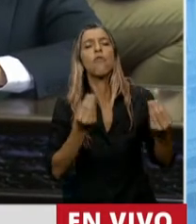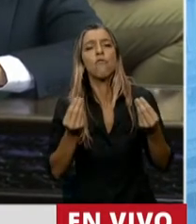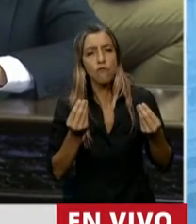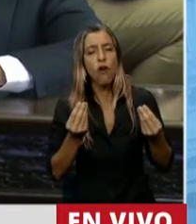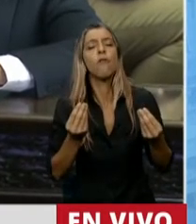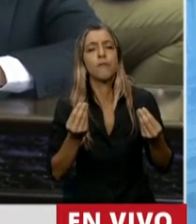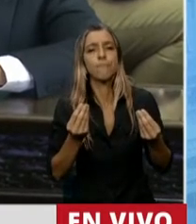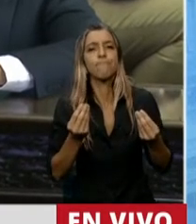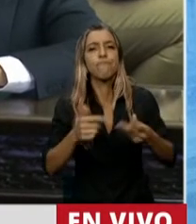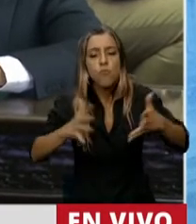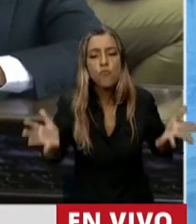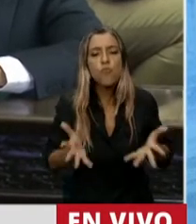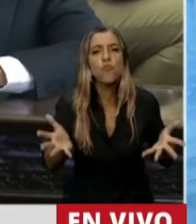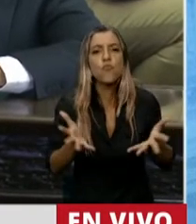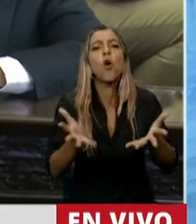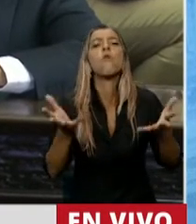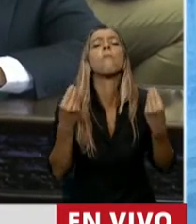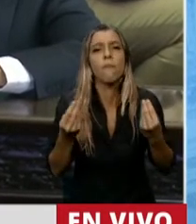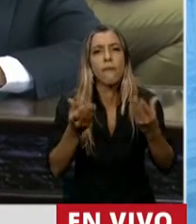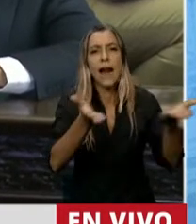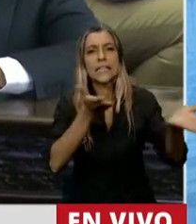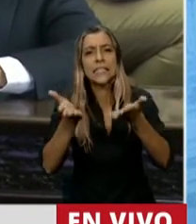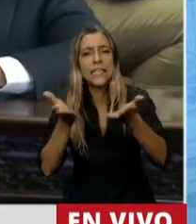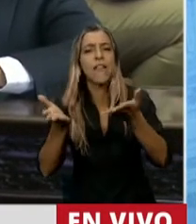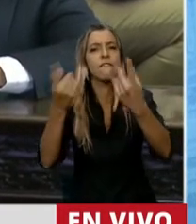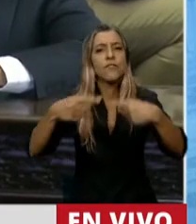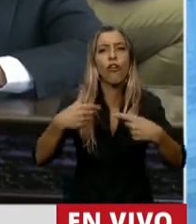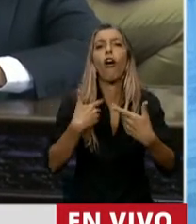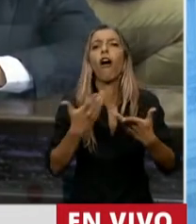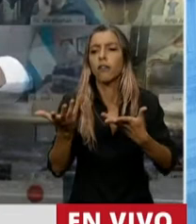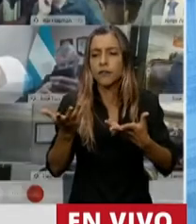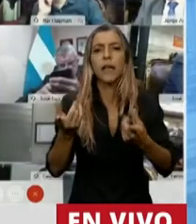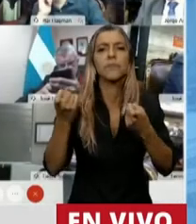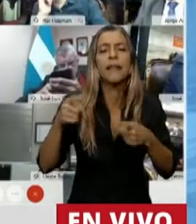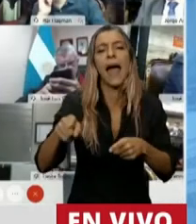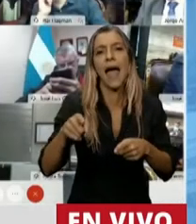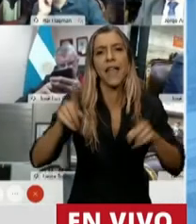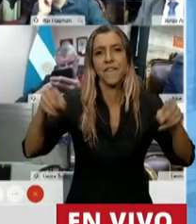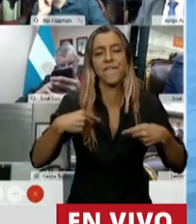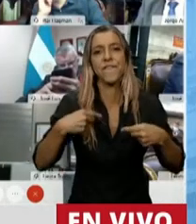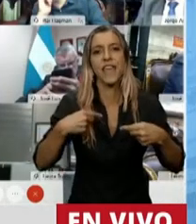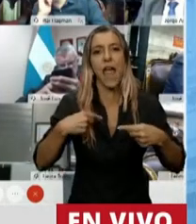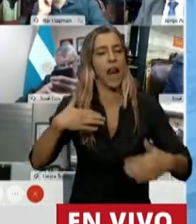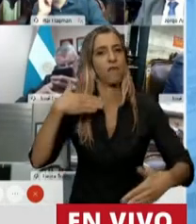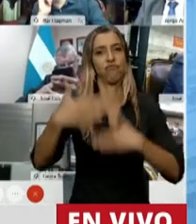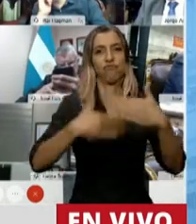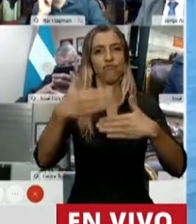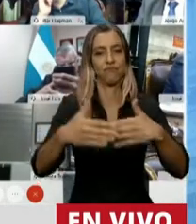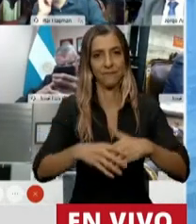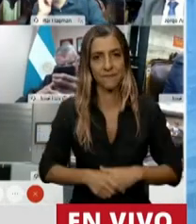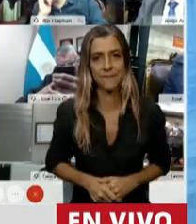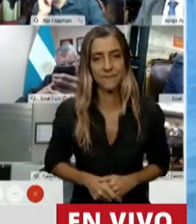promover la demanda de bienes y servicios, porque es ahí el principal determinante?